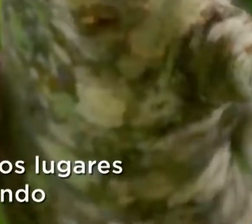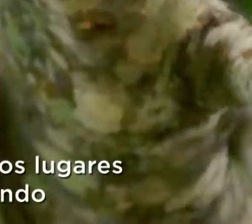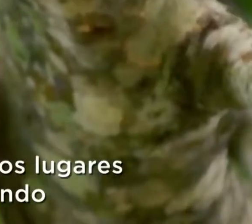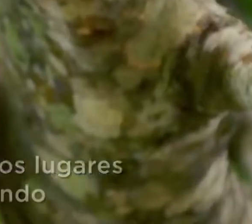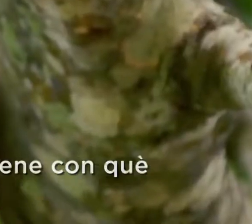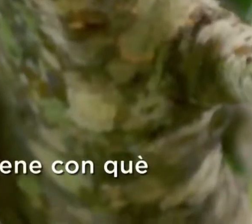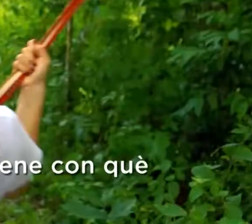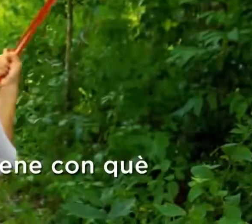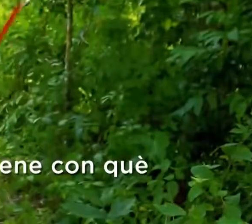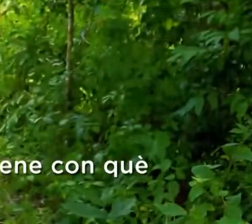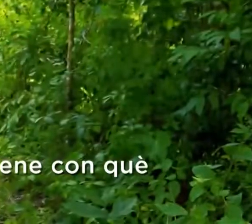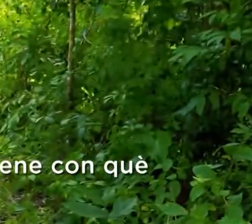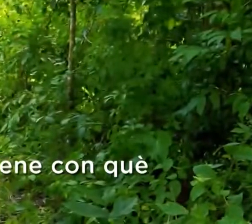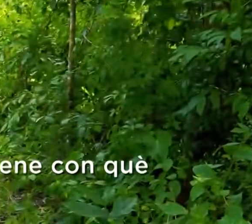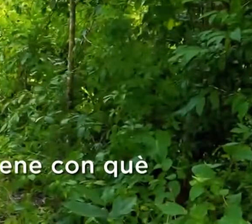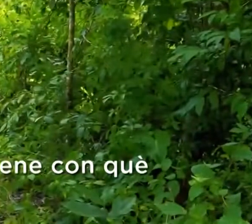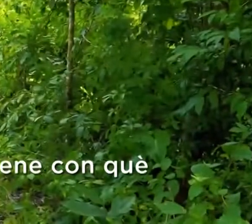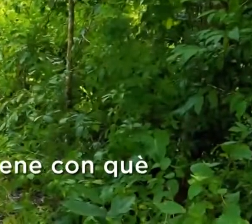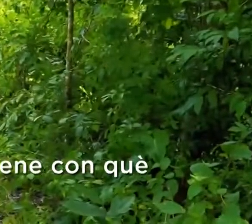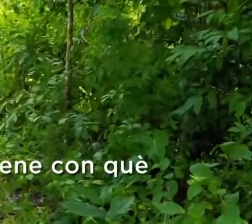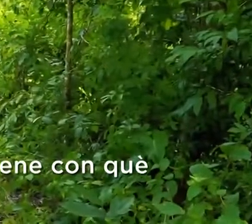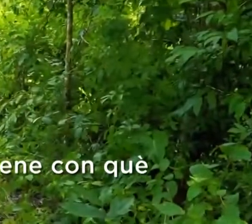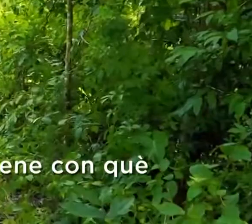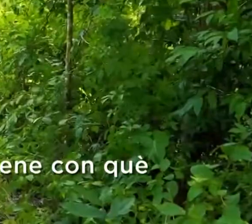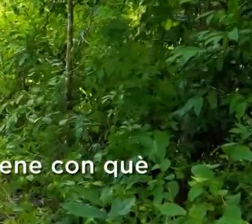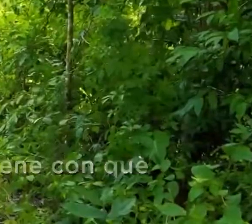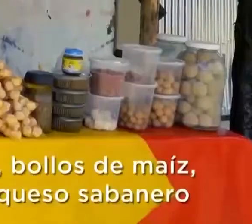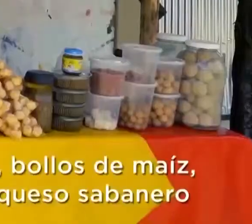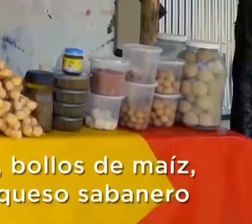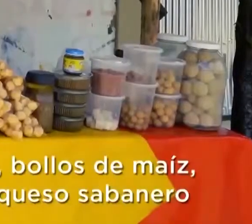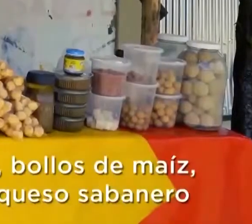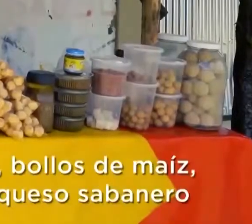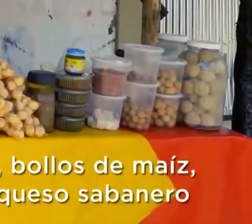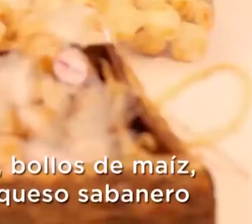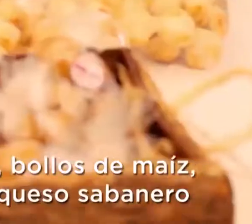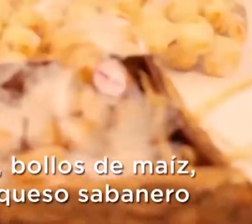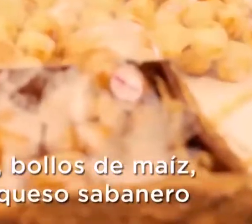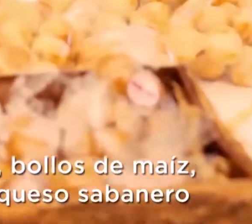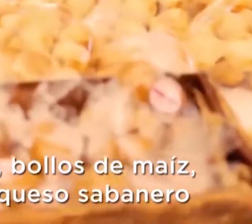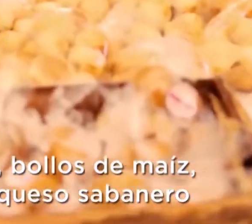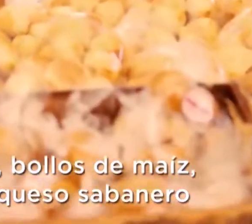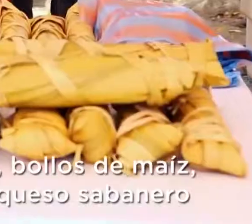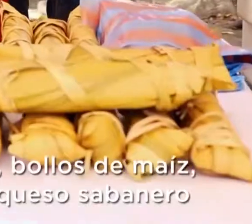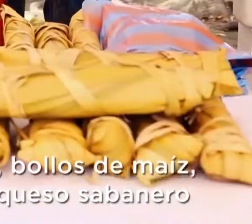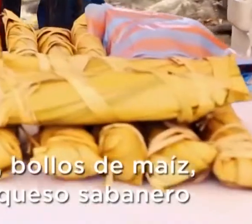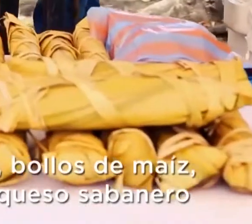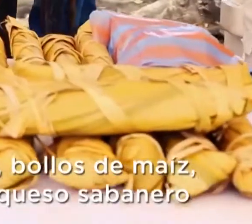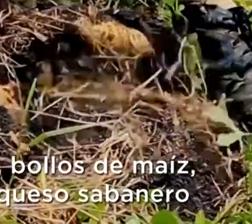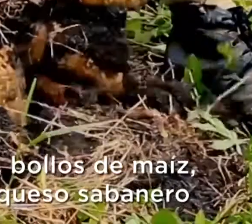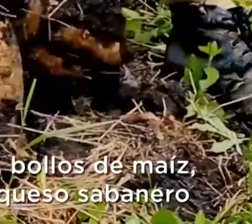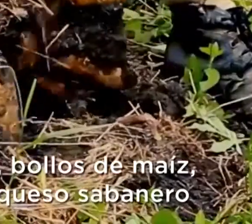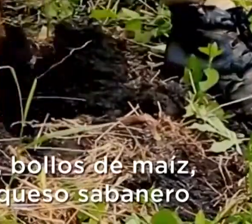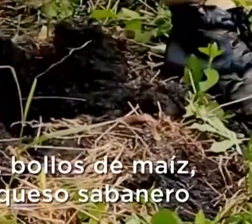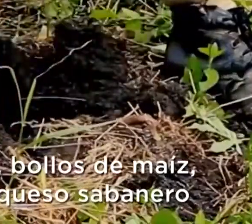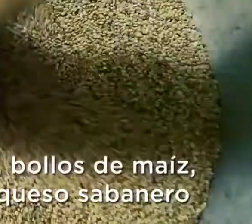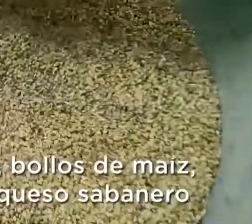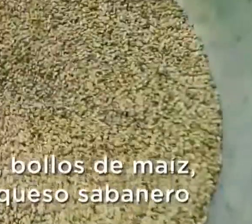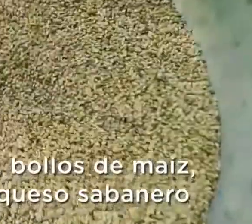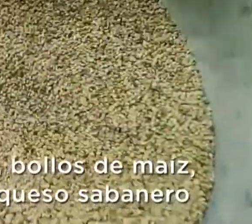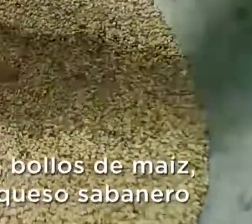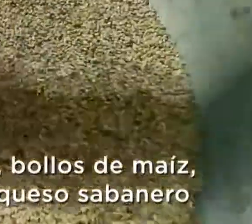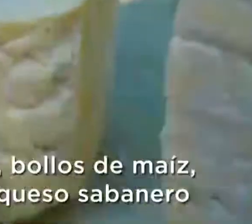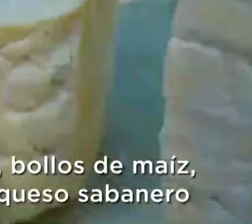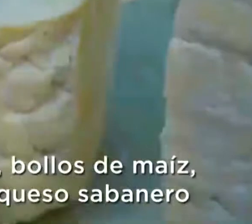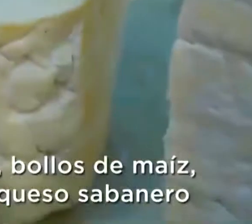hermosos del mundo y que esta región realmente tiene con qué. Sus yabolines, sus bolitas de leche, bollos de maíz, la yuca con suero,